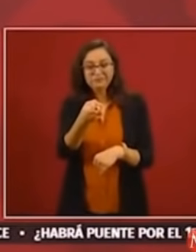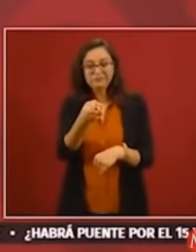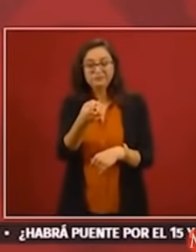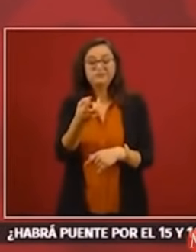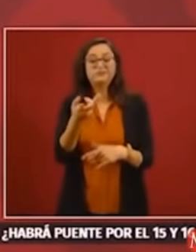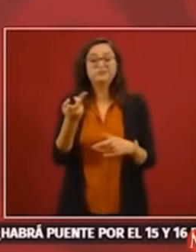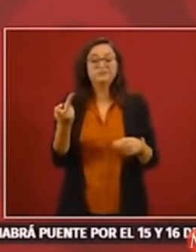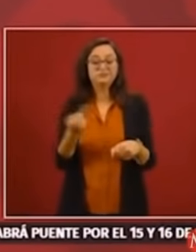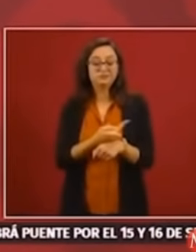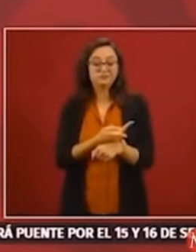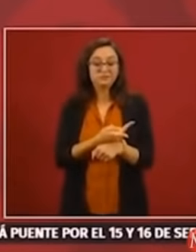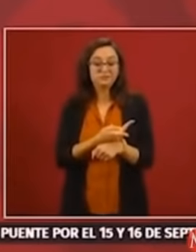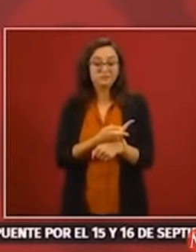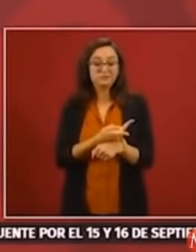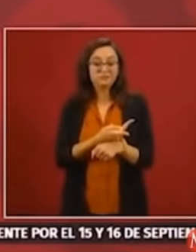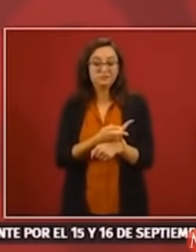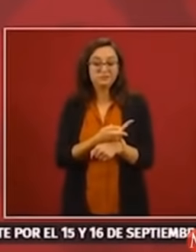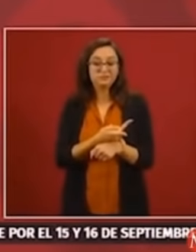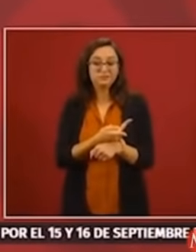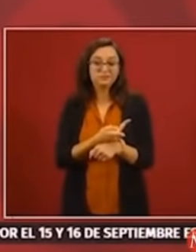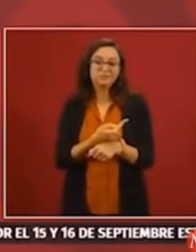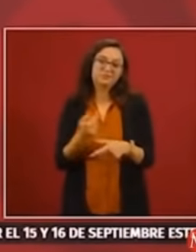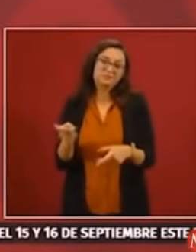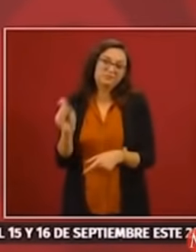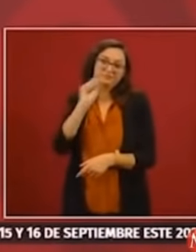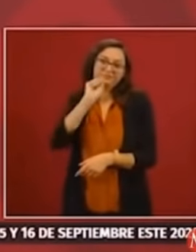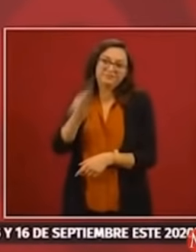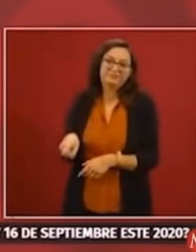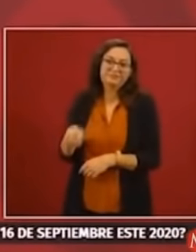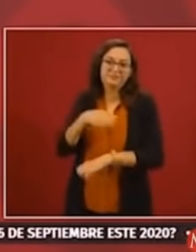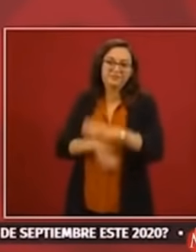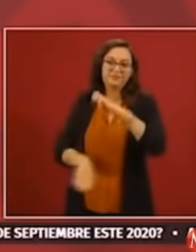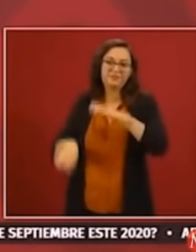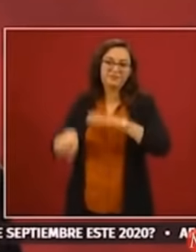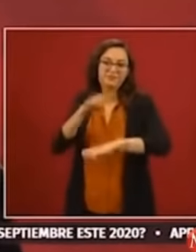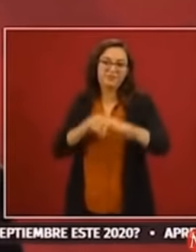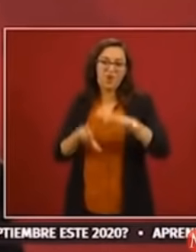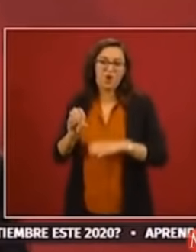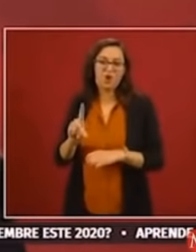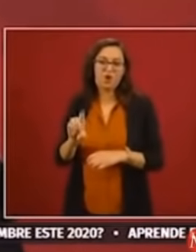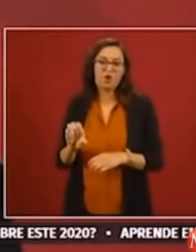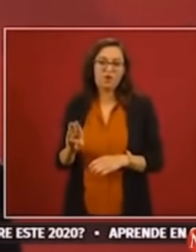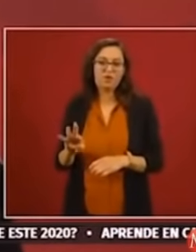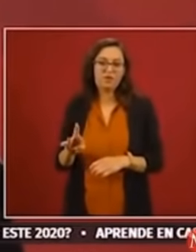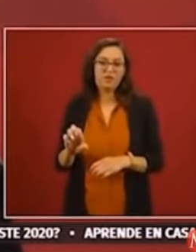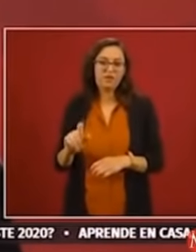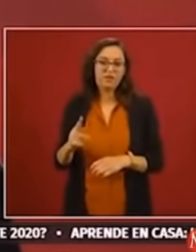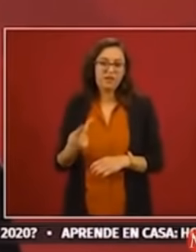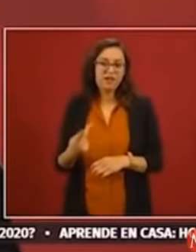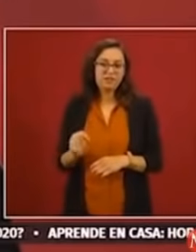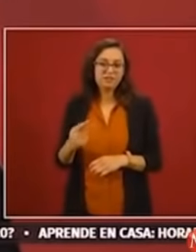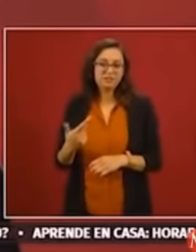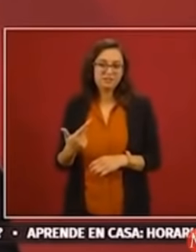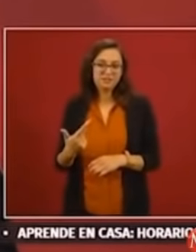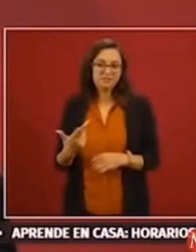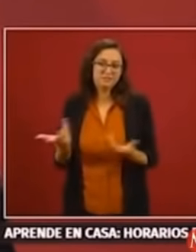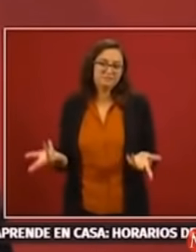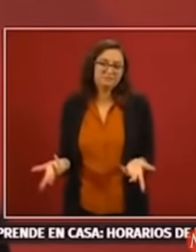que se trata de la empresa Odebrecht. No hace falta